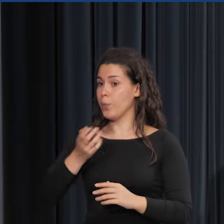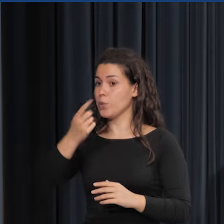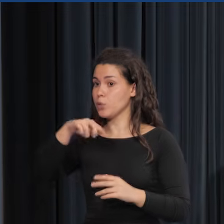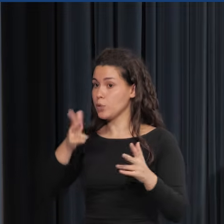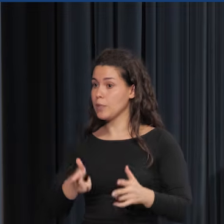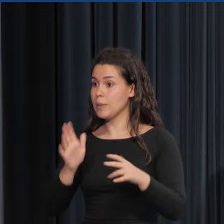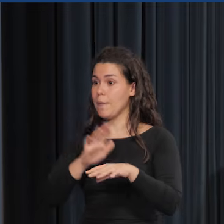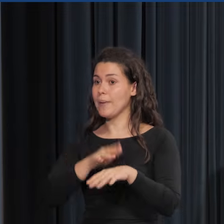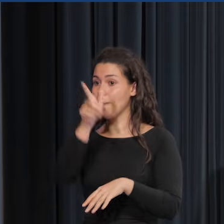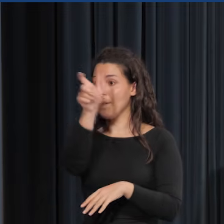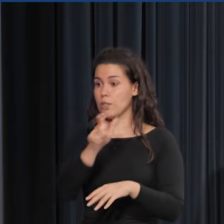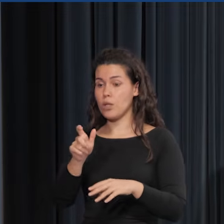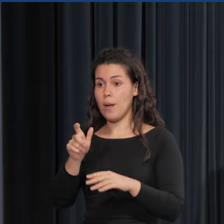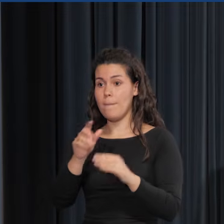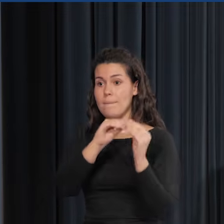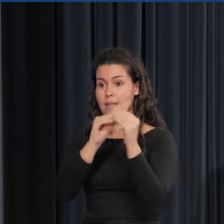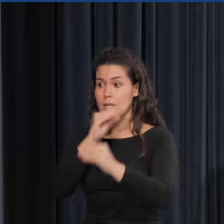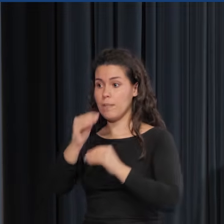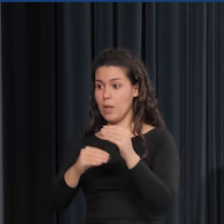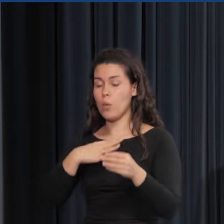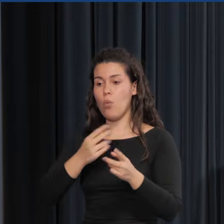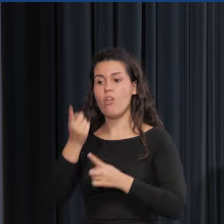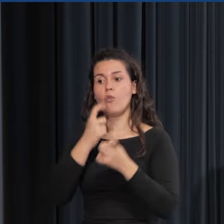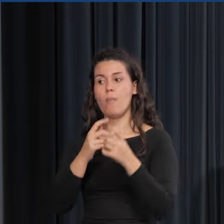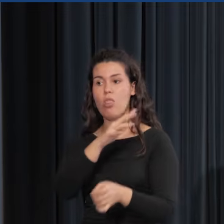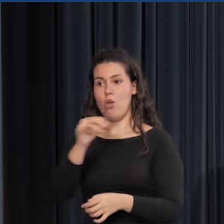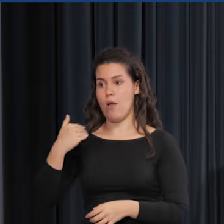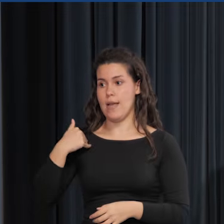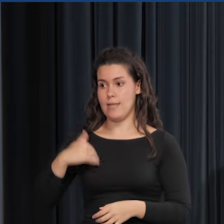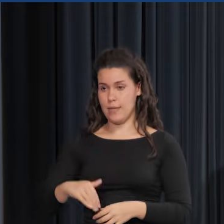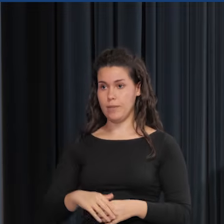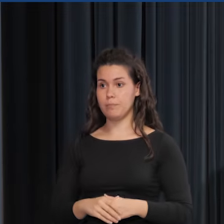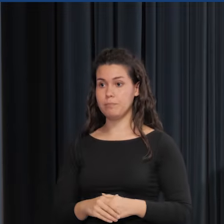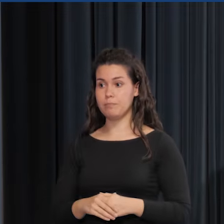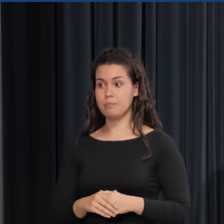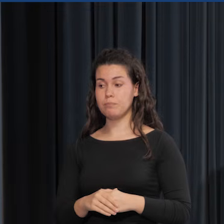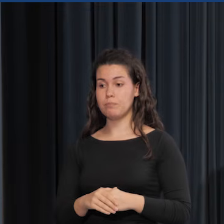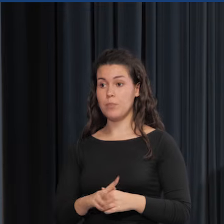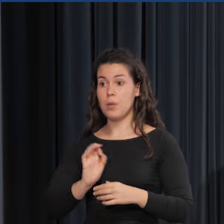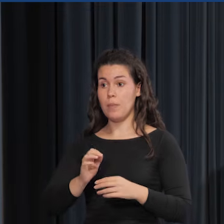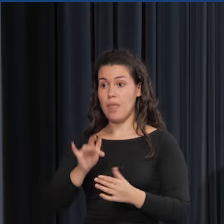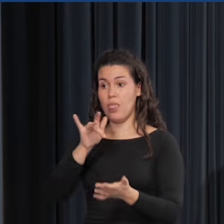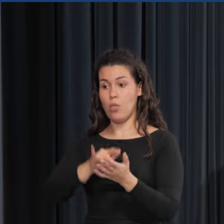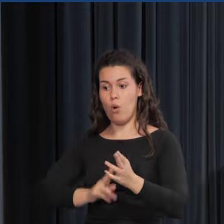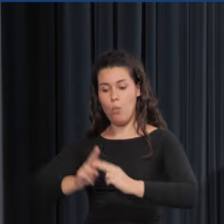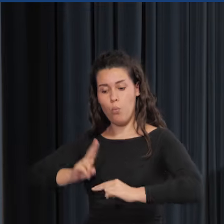señor que vaya a hacer el mantenimiento tenga la información. Información que se va a ir enriqueciendo a lo largo de todo el ciclo de vida. O sea, si yo diseño, ejecuto